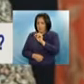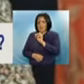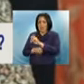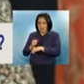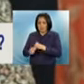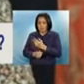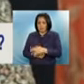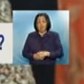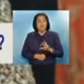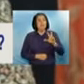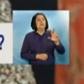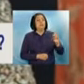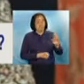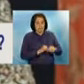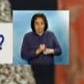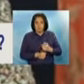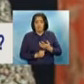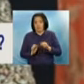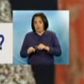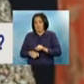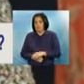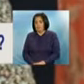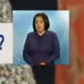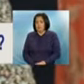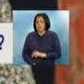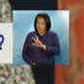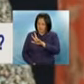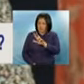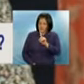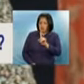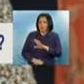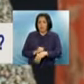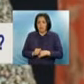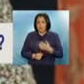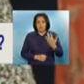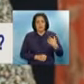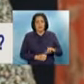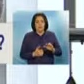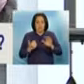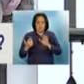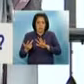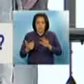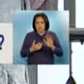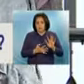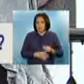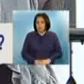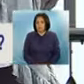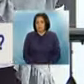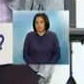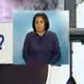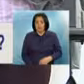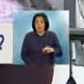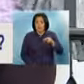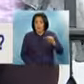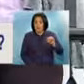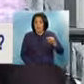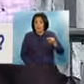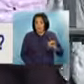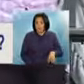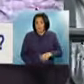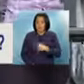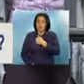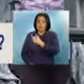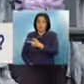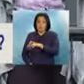años. Ah, 30 años. 30 años. 31 años. Porque sé el que... El año 85. Sé que ahora... Nancy y Pedro Pablo se casaron